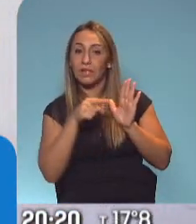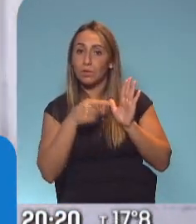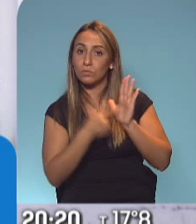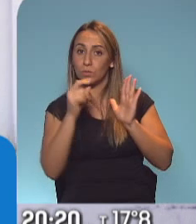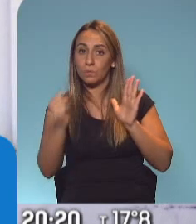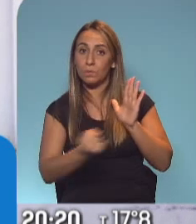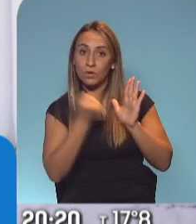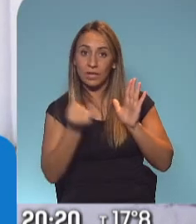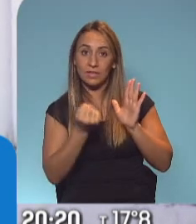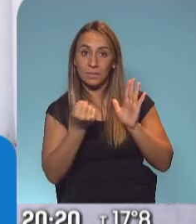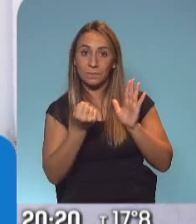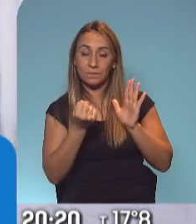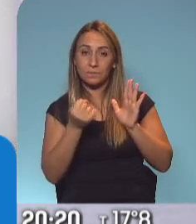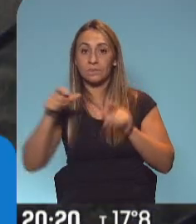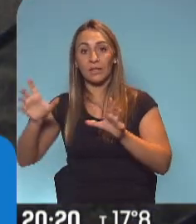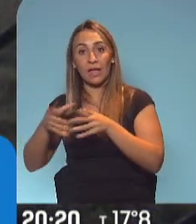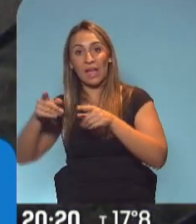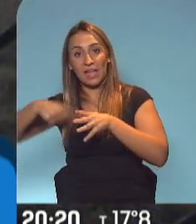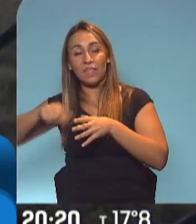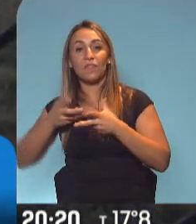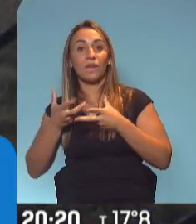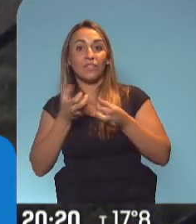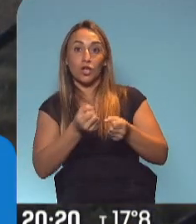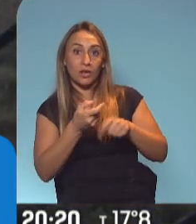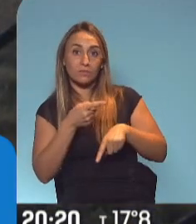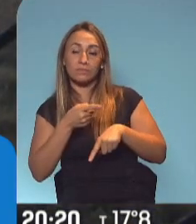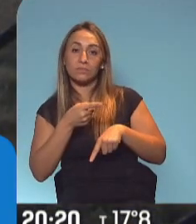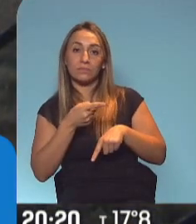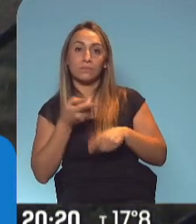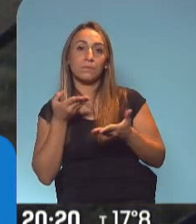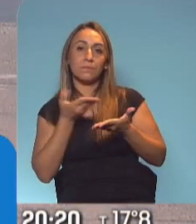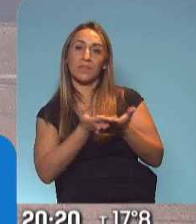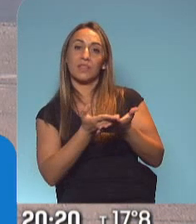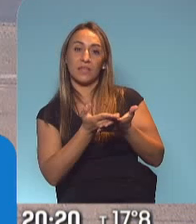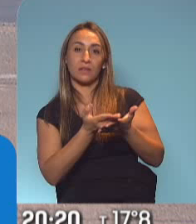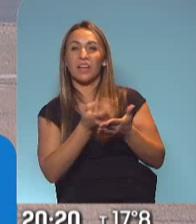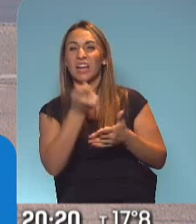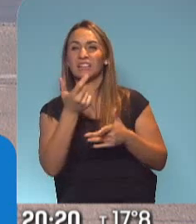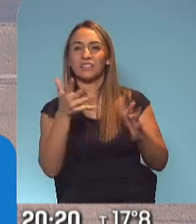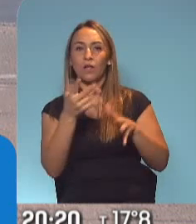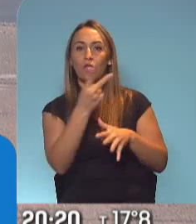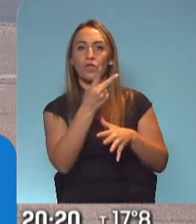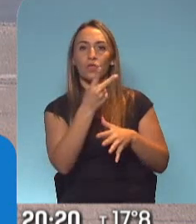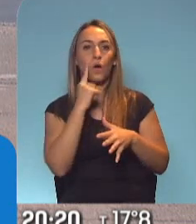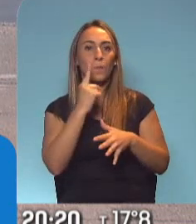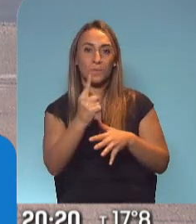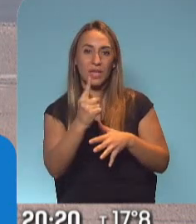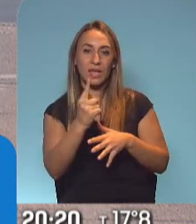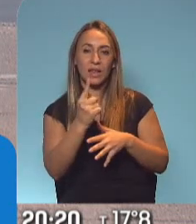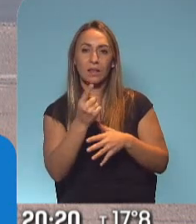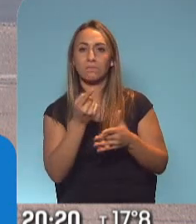importante, los defensores solicitaron más de 2.000 reclamos